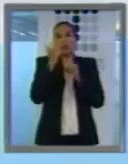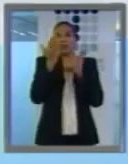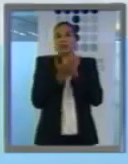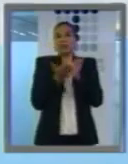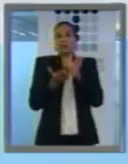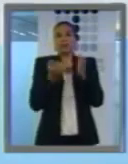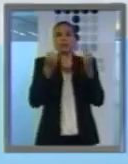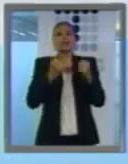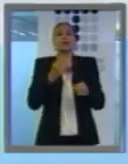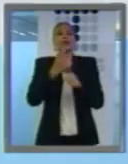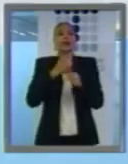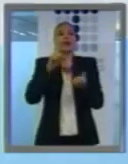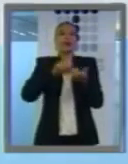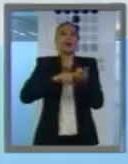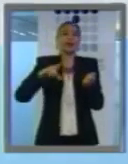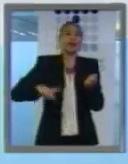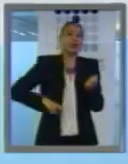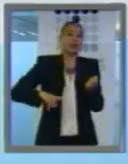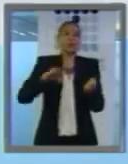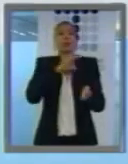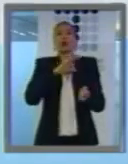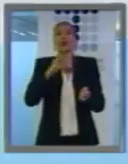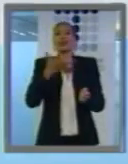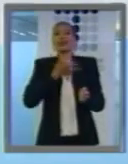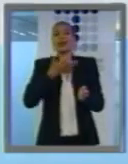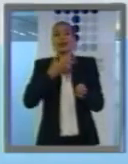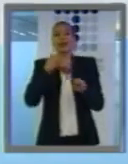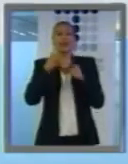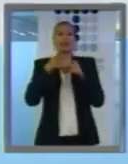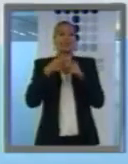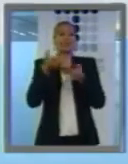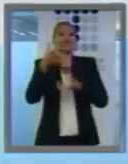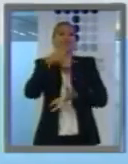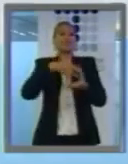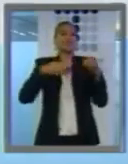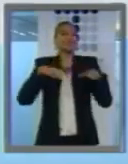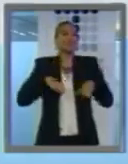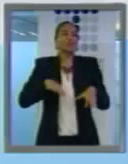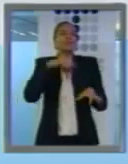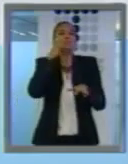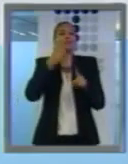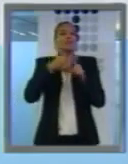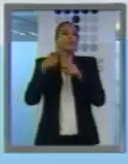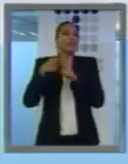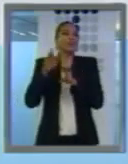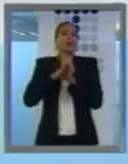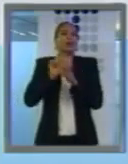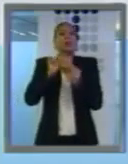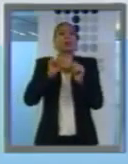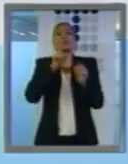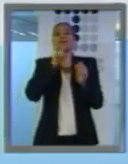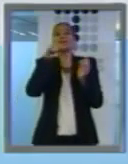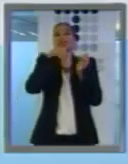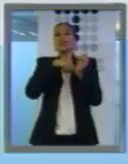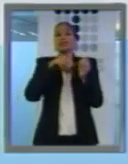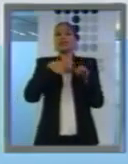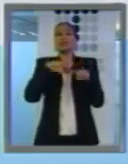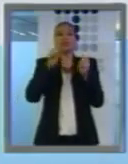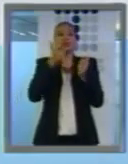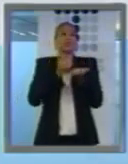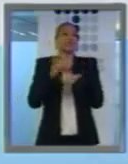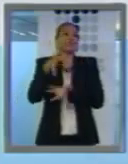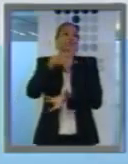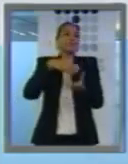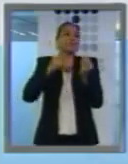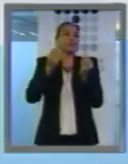las autoridades de gobierno, pues puede permear a desviar el servicio público en el ocultamiento, en el desvío, en